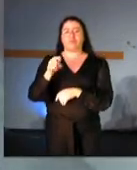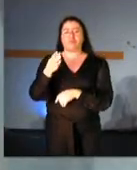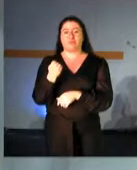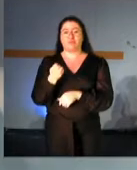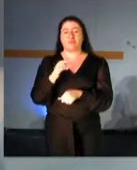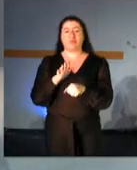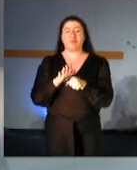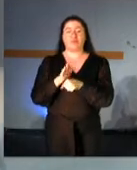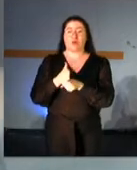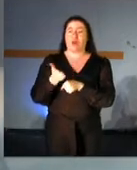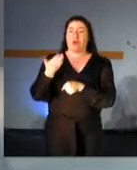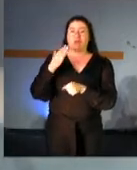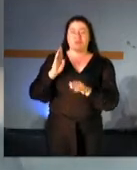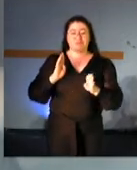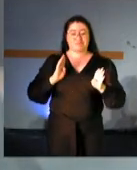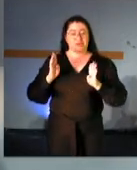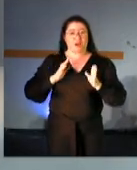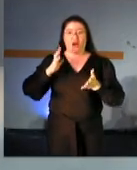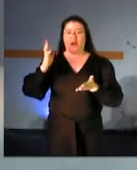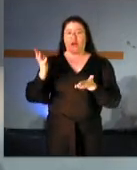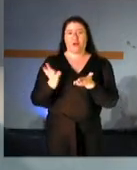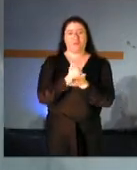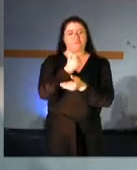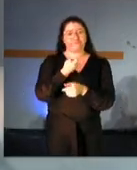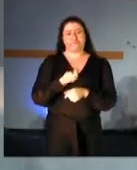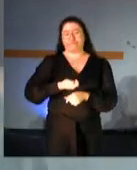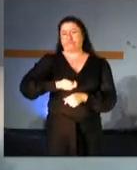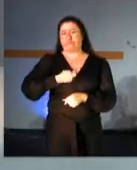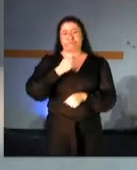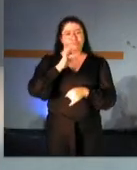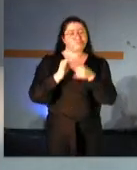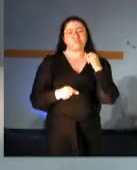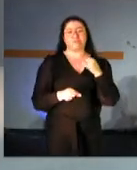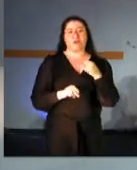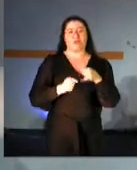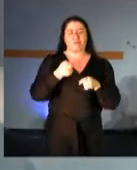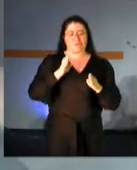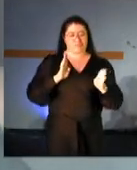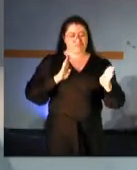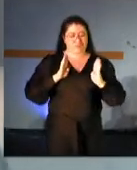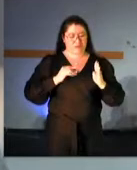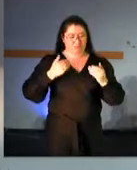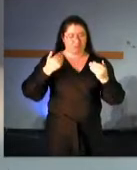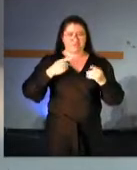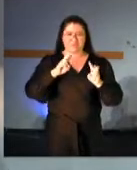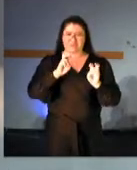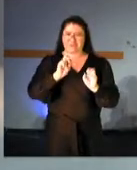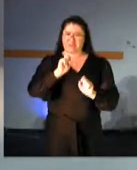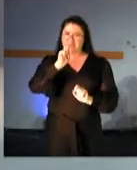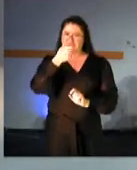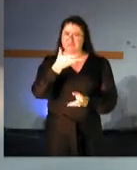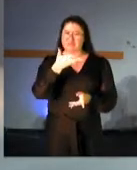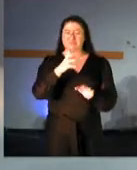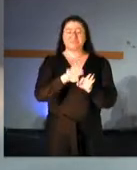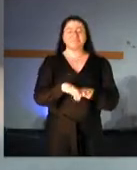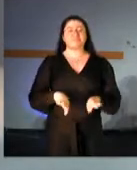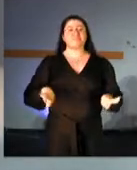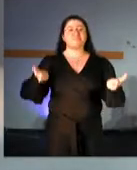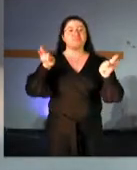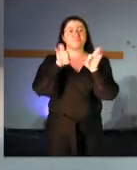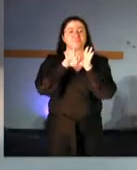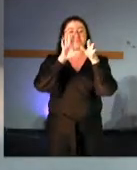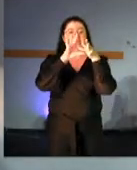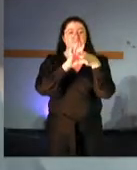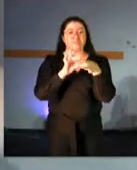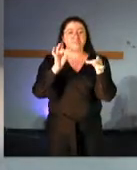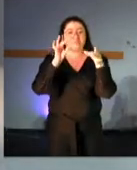popular militar de América Latina. Pero cuando digo militar, quiero aclarar de manera muy importante que